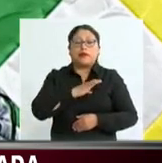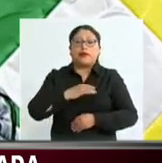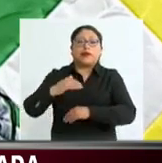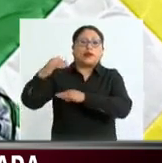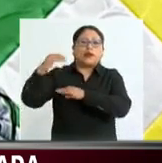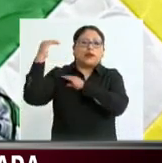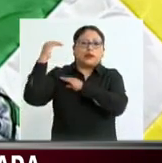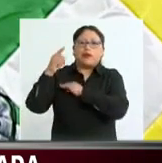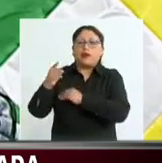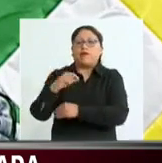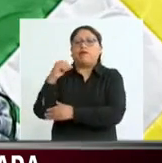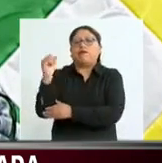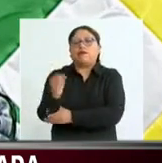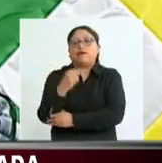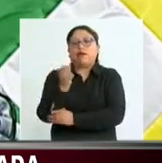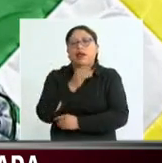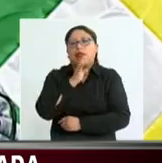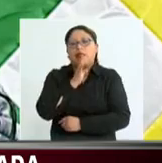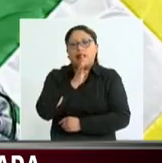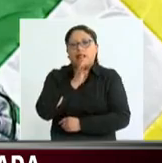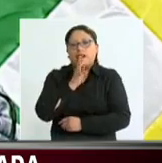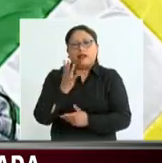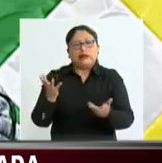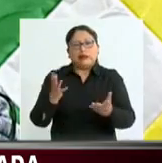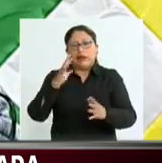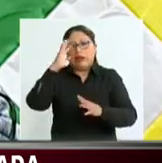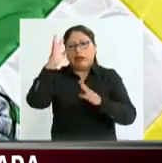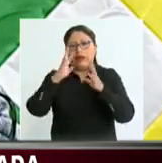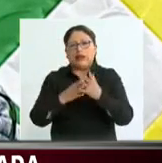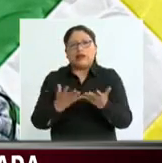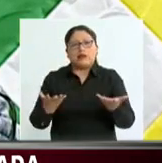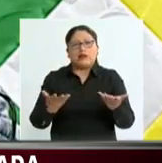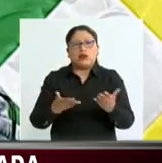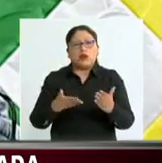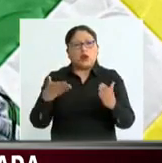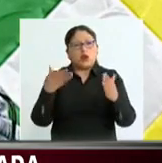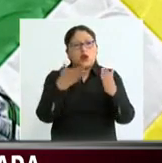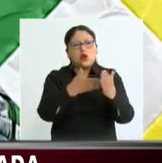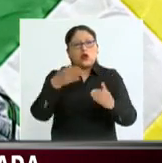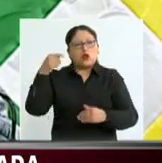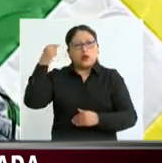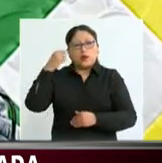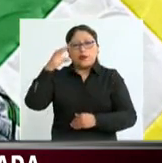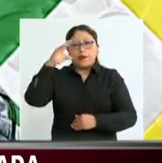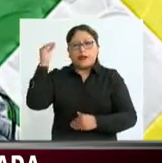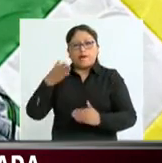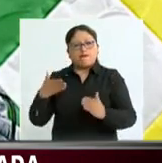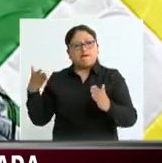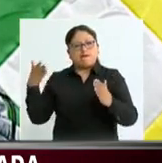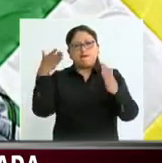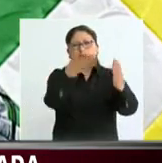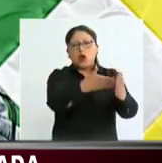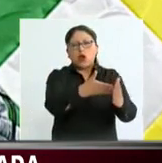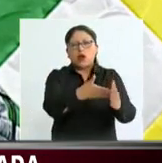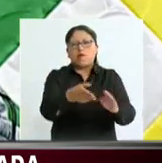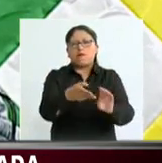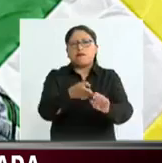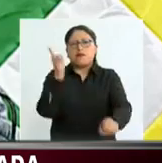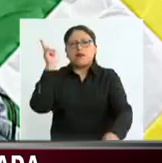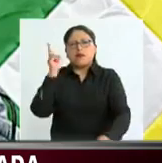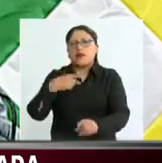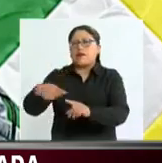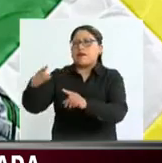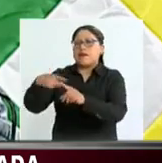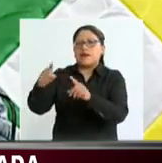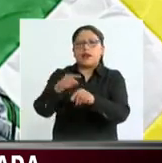Rómulo Calvo, referidas a tumbar a nuestro gobierno, de que renuncien